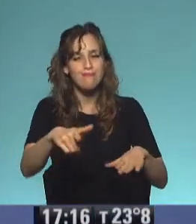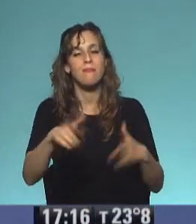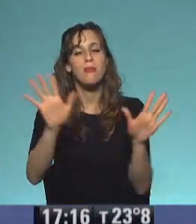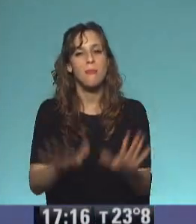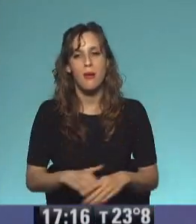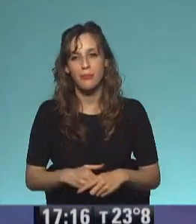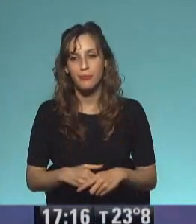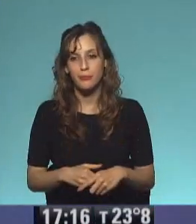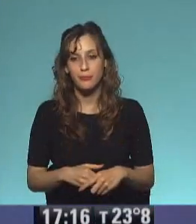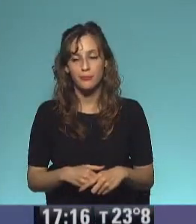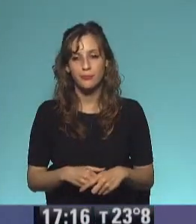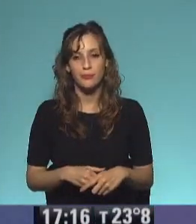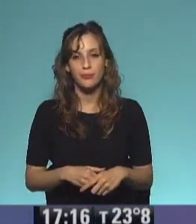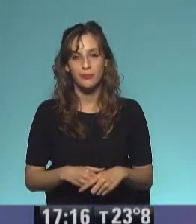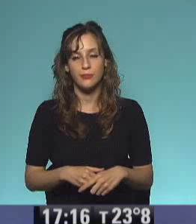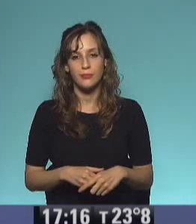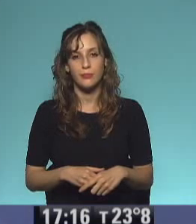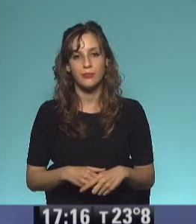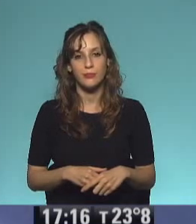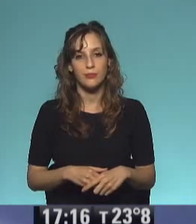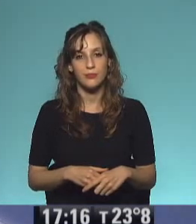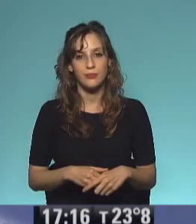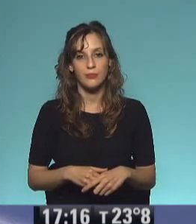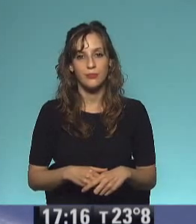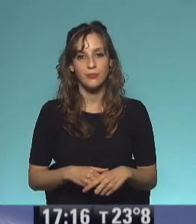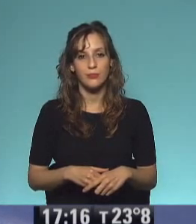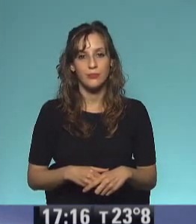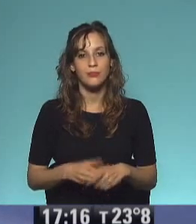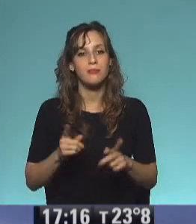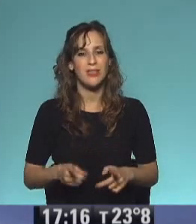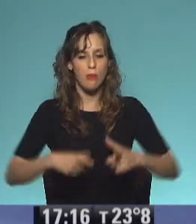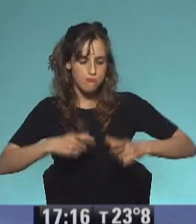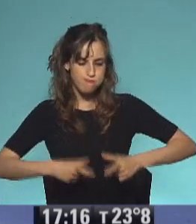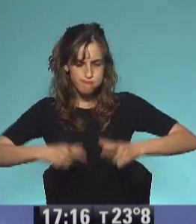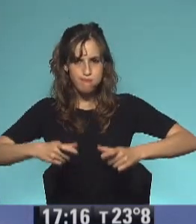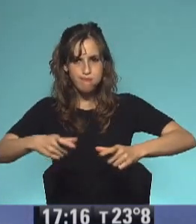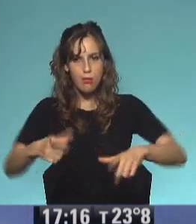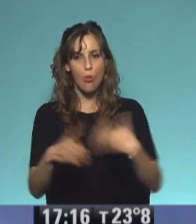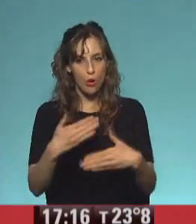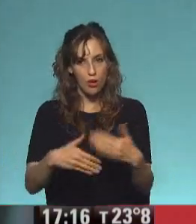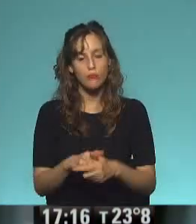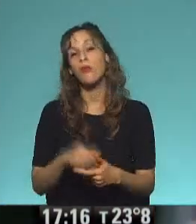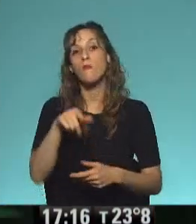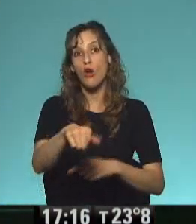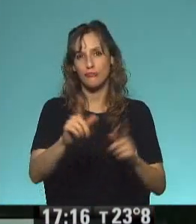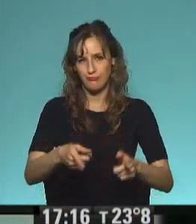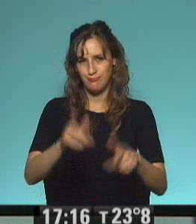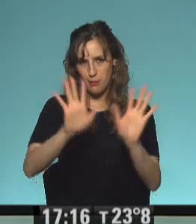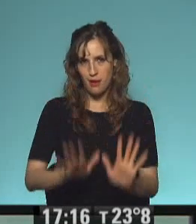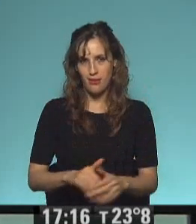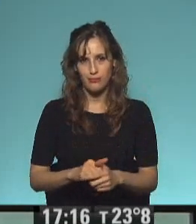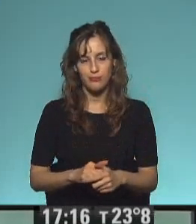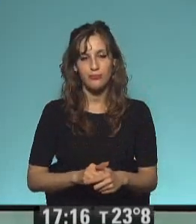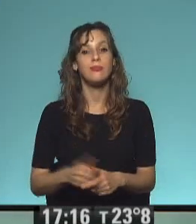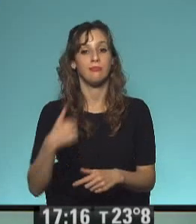mostrar los míos. A ver, mientras tenemos la rayuela, mientras van preparando ustedes en casa. Acá yo les